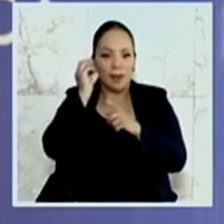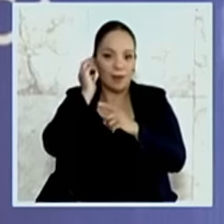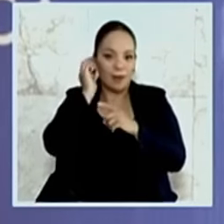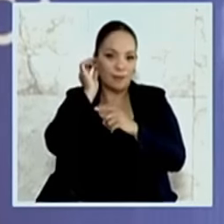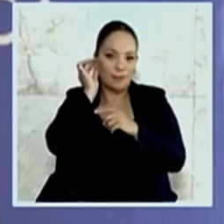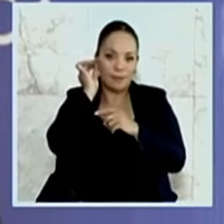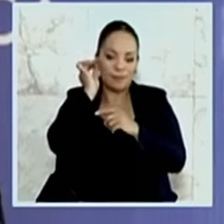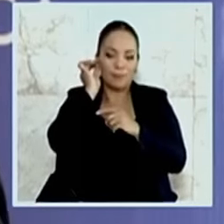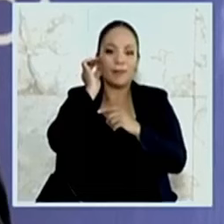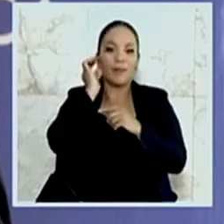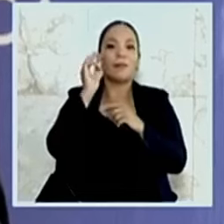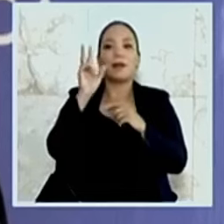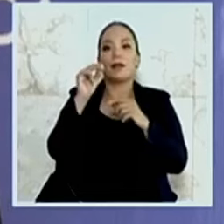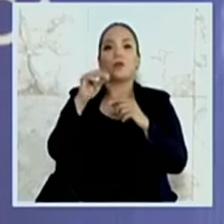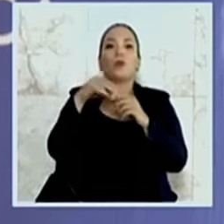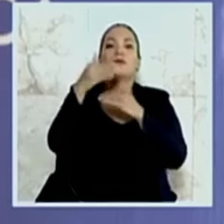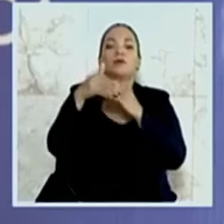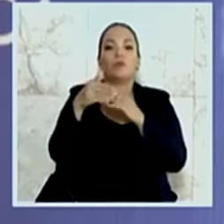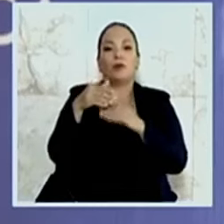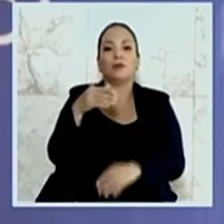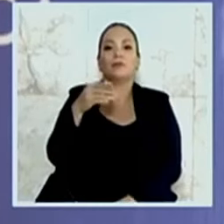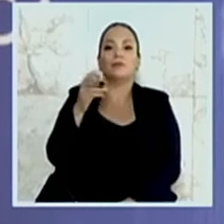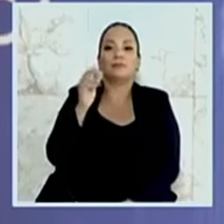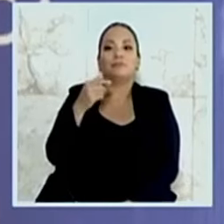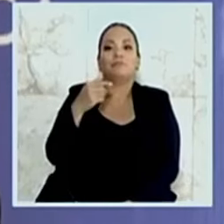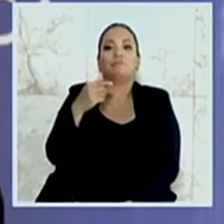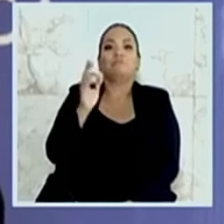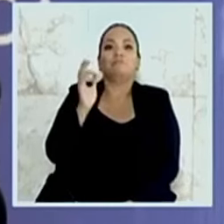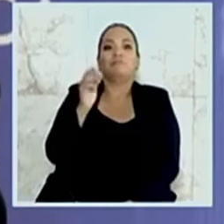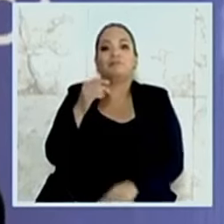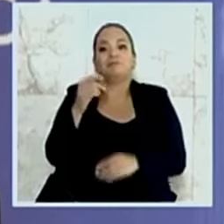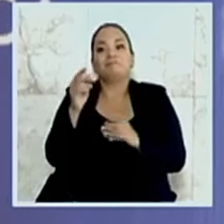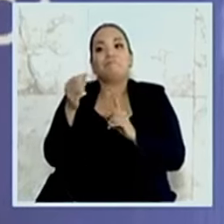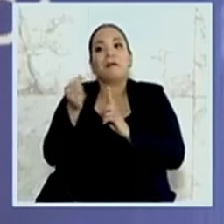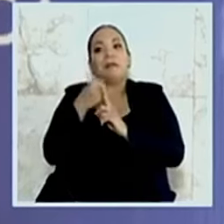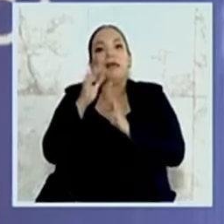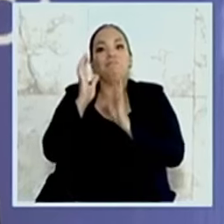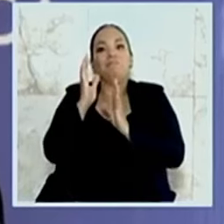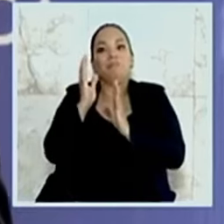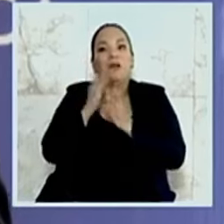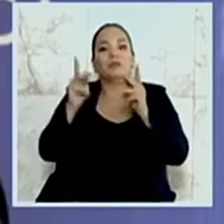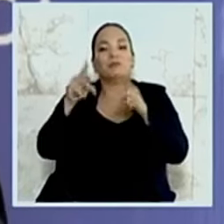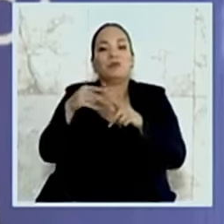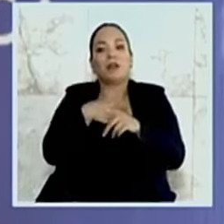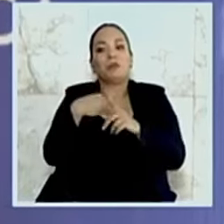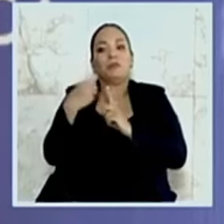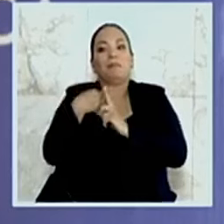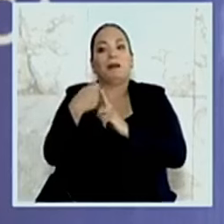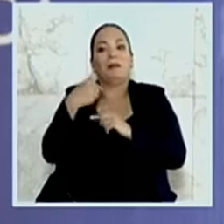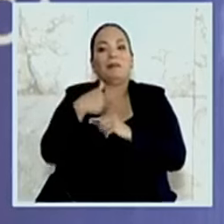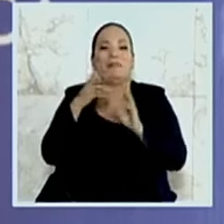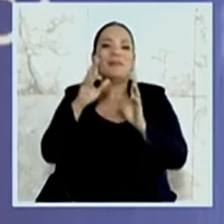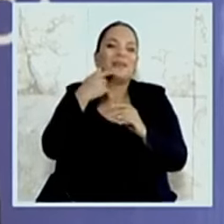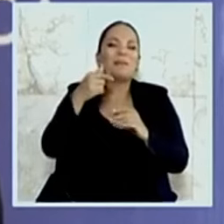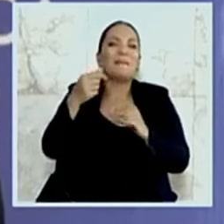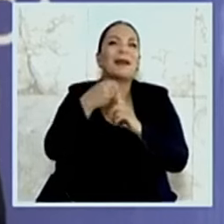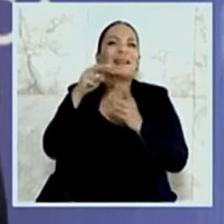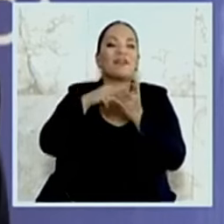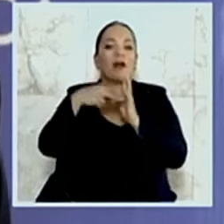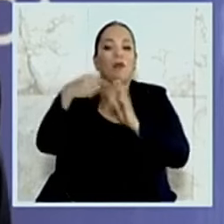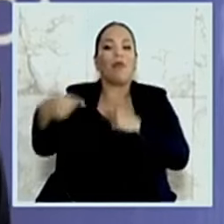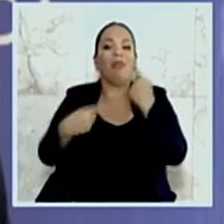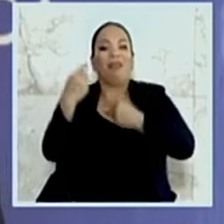población es, y voy a hacer una palabra de manera un poco liberal, para que no me empiecen a